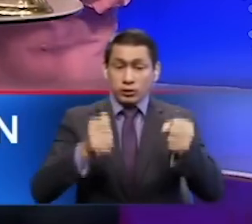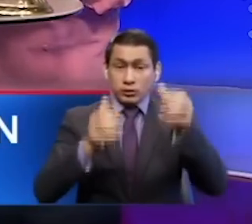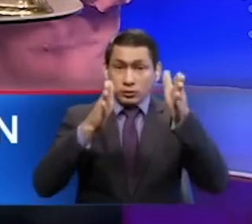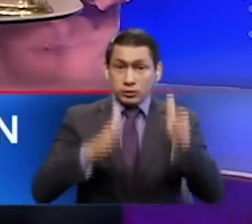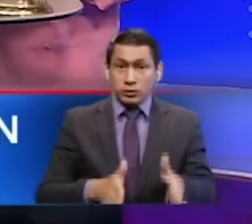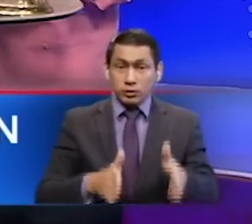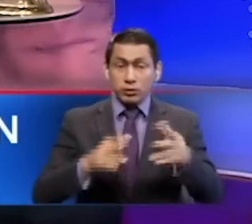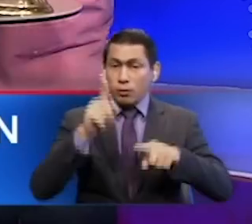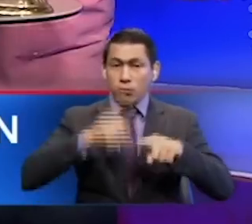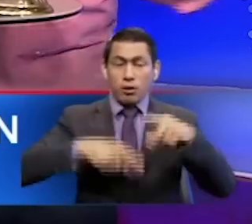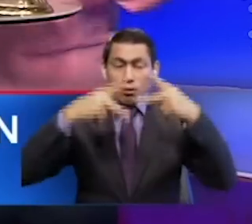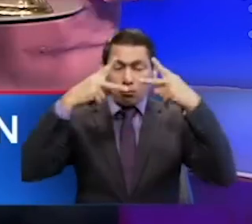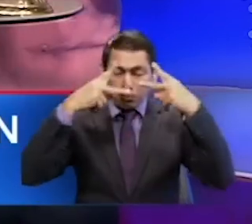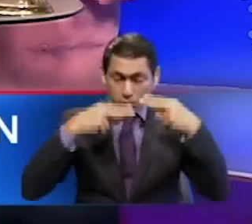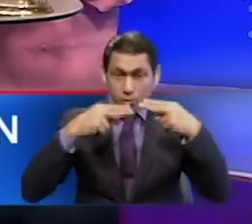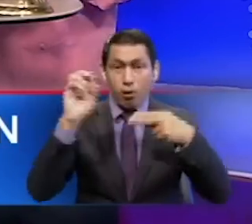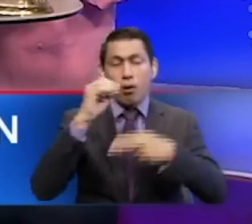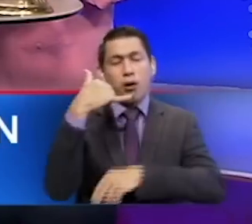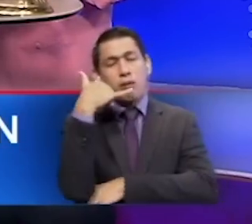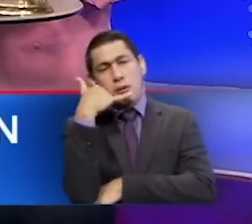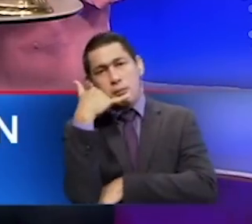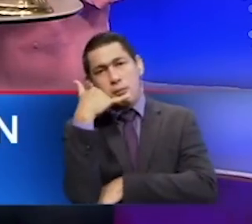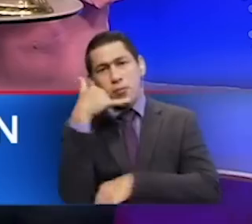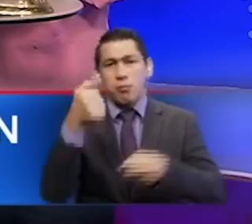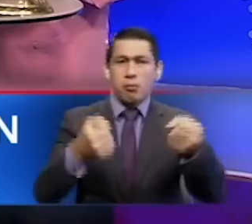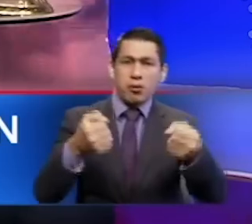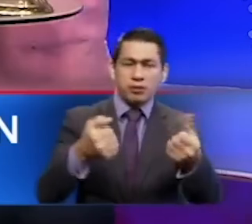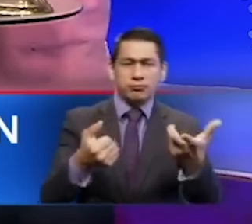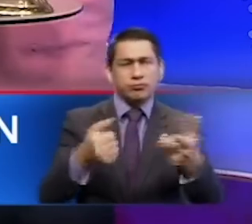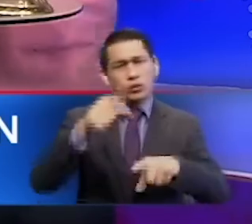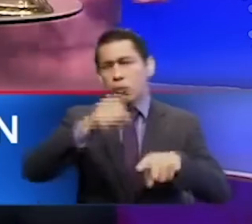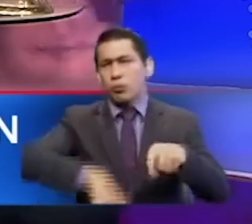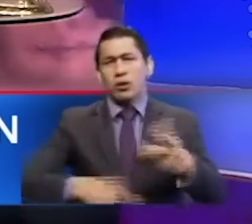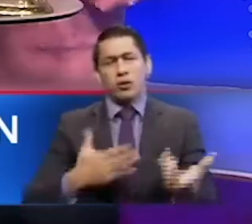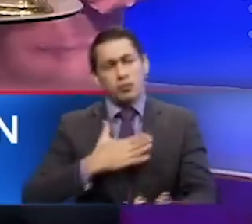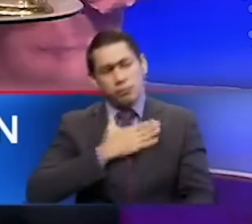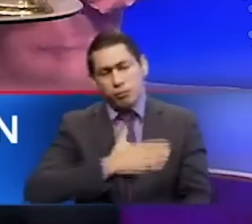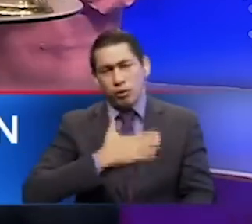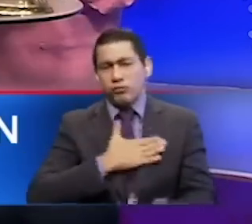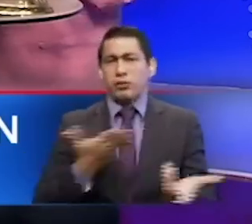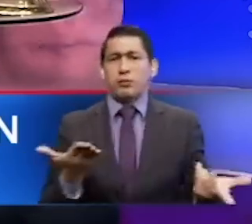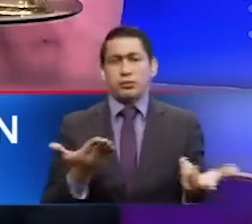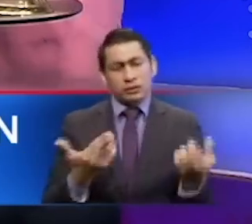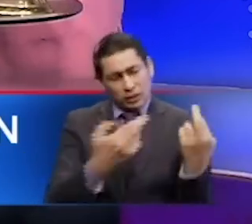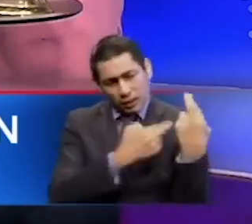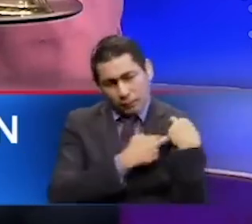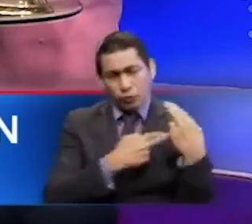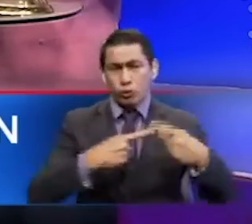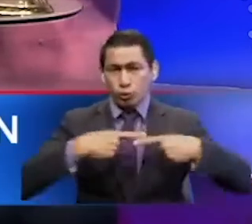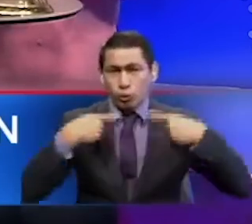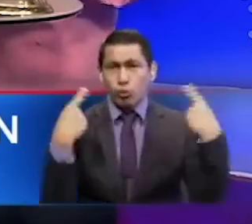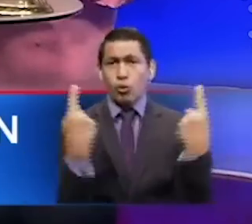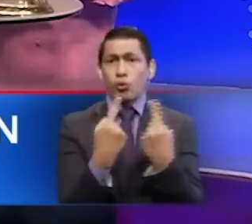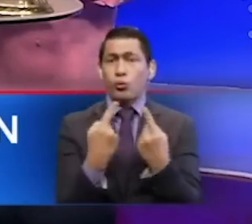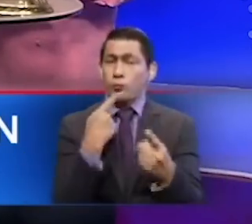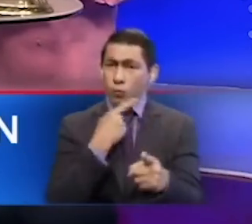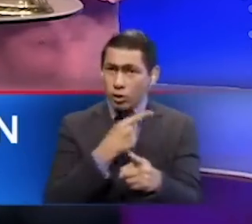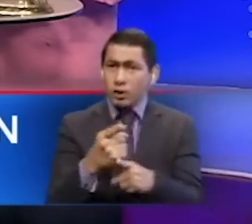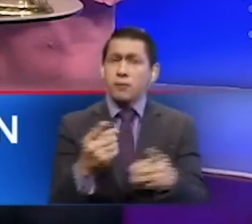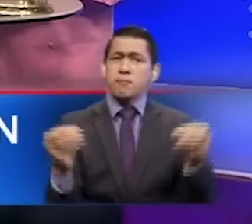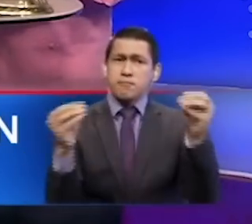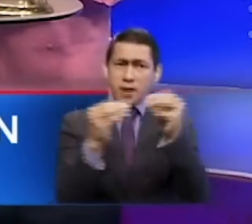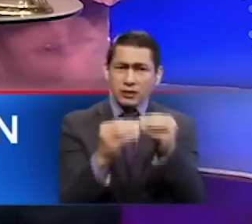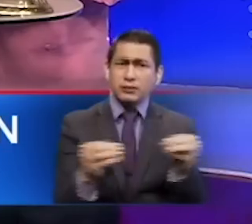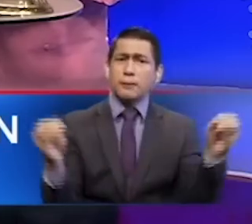puedes quedar dormido ni hablar por teléfono. Por favor. Por eso es que seguimos viendo más muertes.